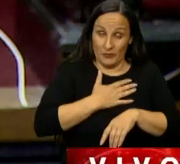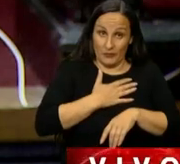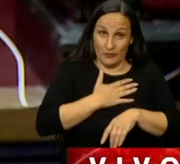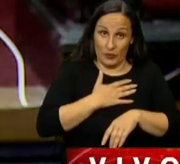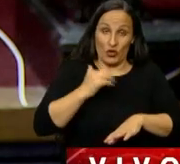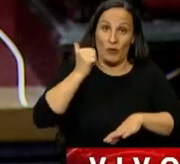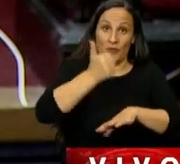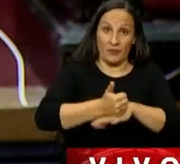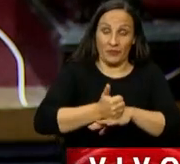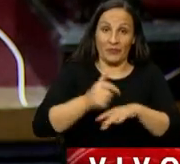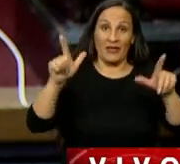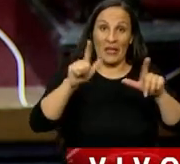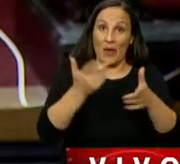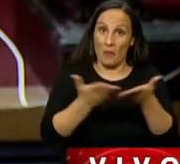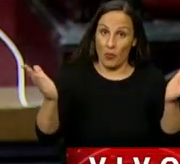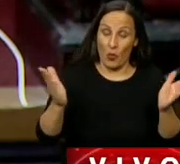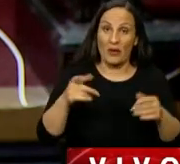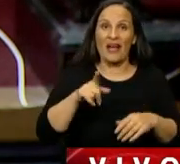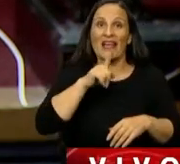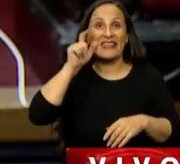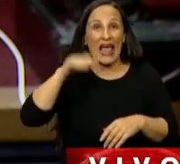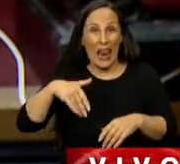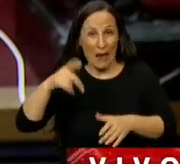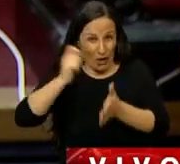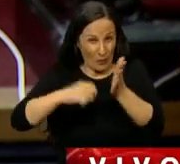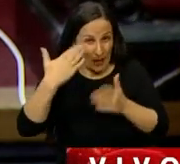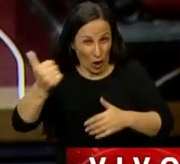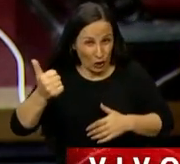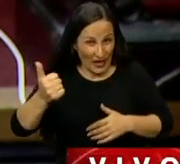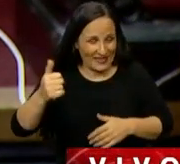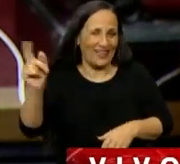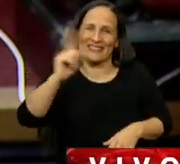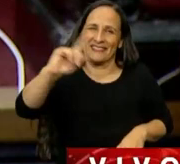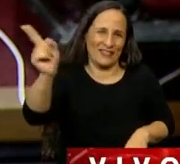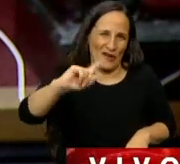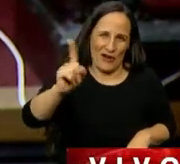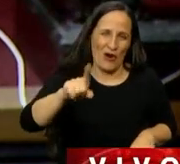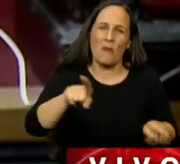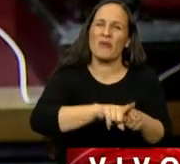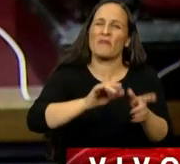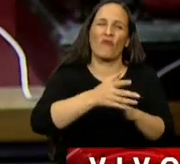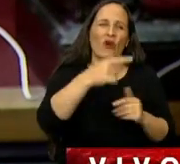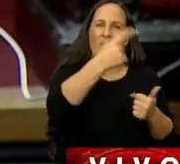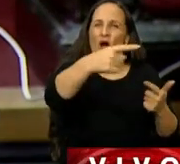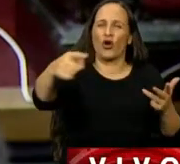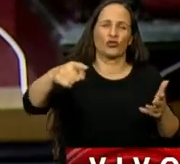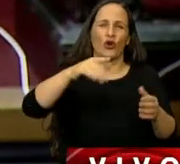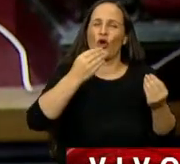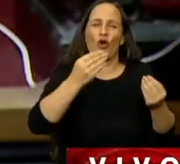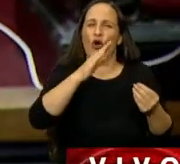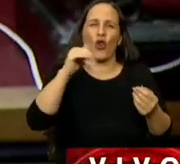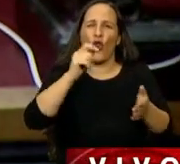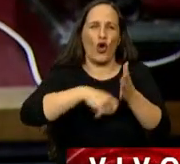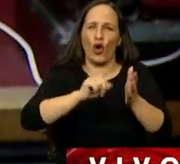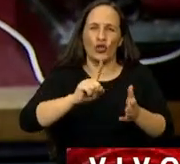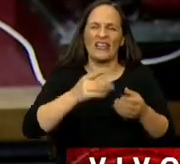Si yo me presentara mañana en la TV pública y en Telam, ¿me tomarían? No me tomarían, como no toman a miles de personas, porque toman solamente a